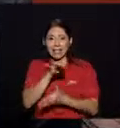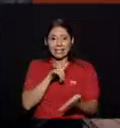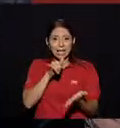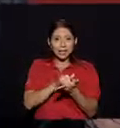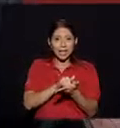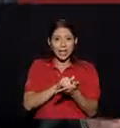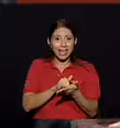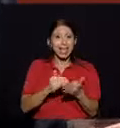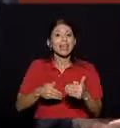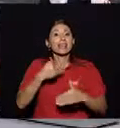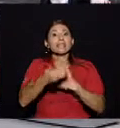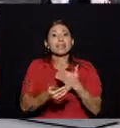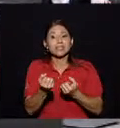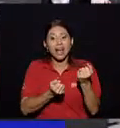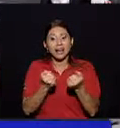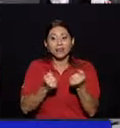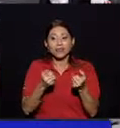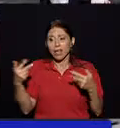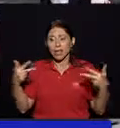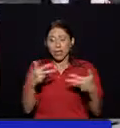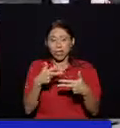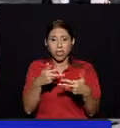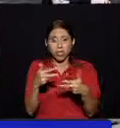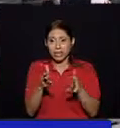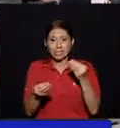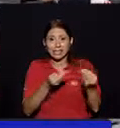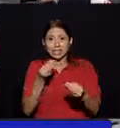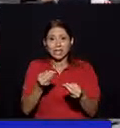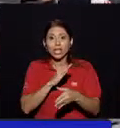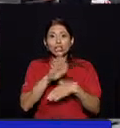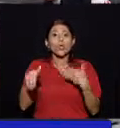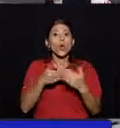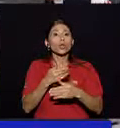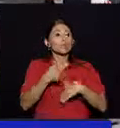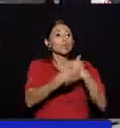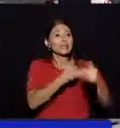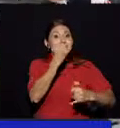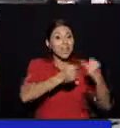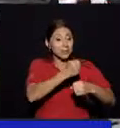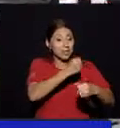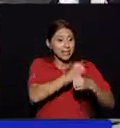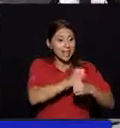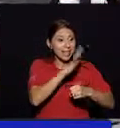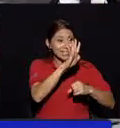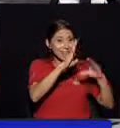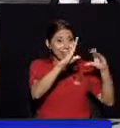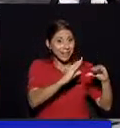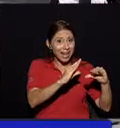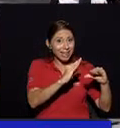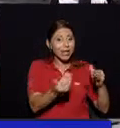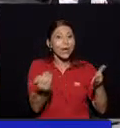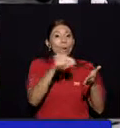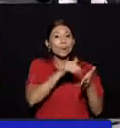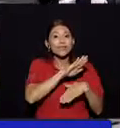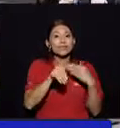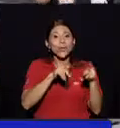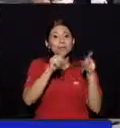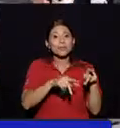trabajo. A las 5 de la tarde, 6 de la tarde, todos nos devolvemos, nos topamos otra vez en San José, nos saludamos y vamos para nuestras